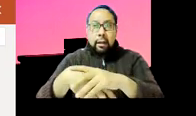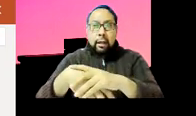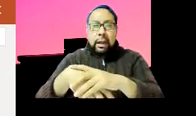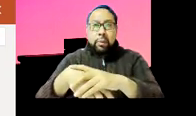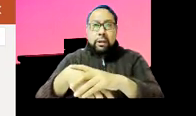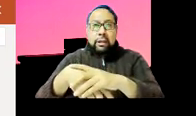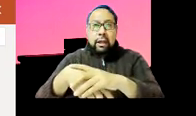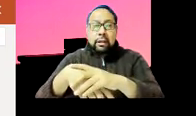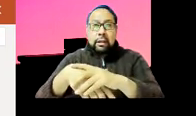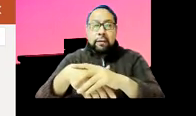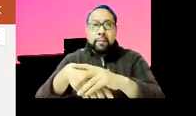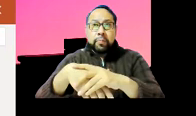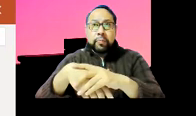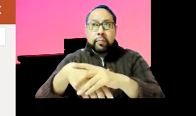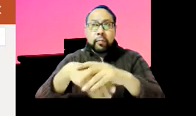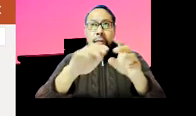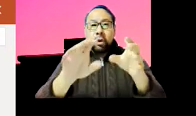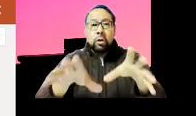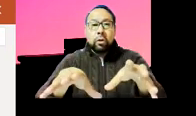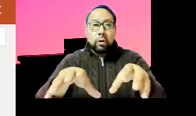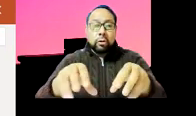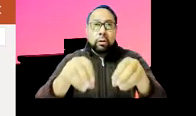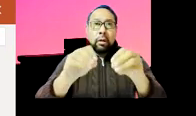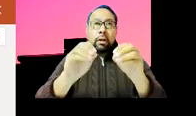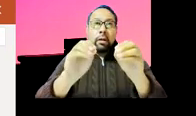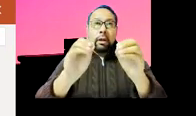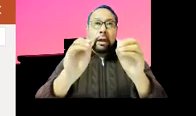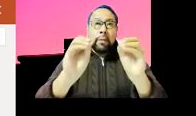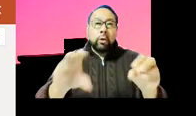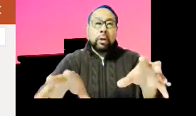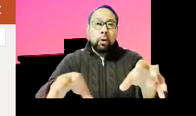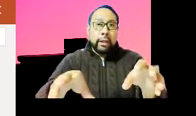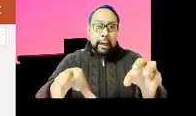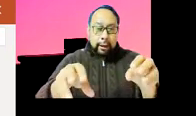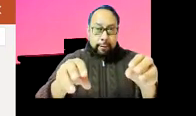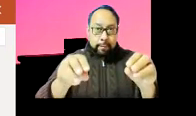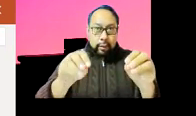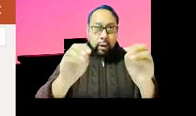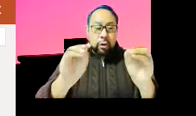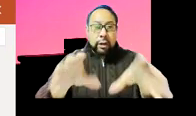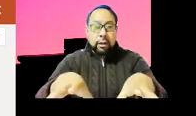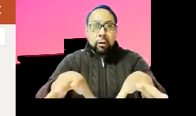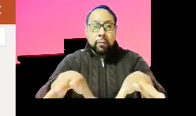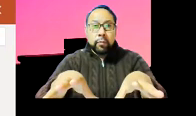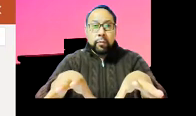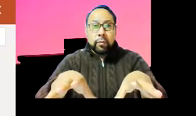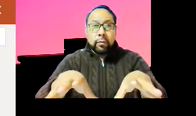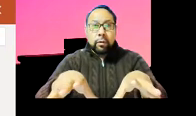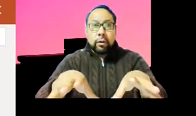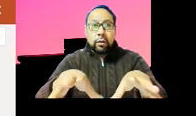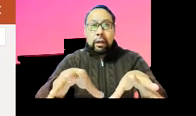publicidad. En la publicidad, si nosotros queremos argumentar